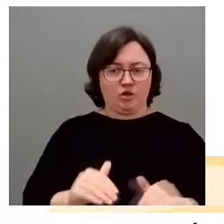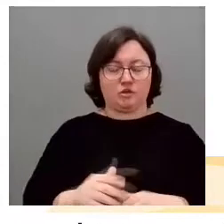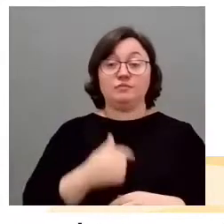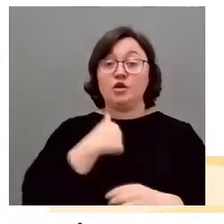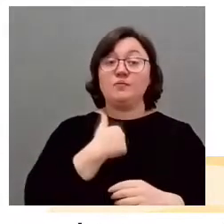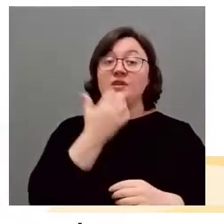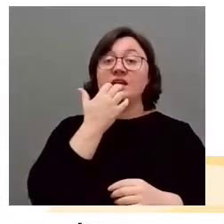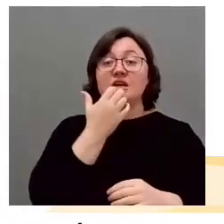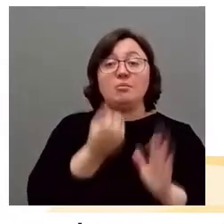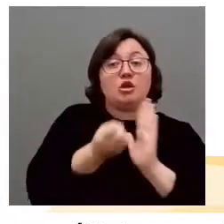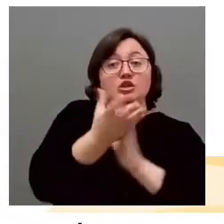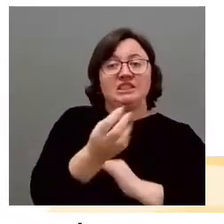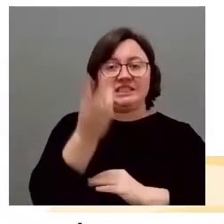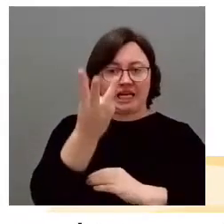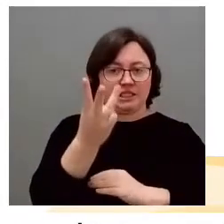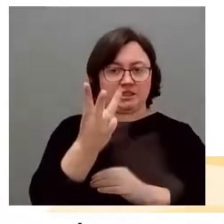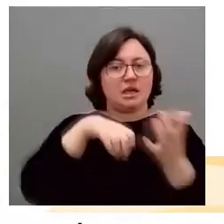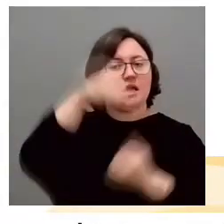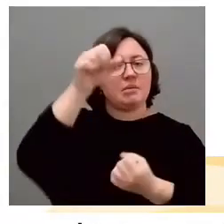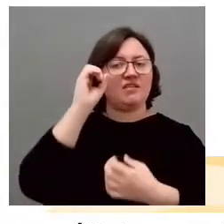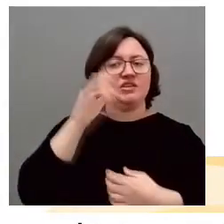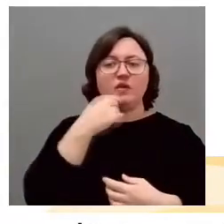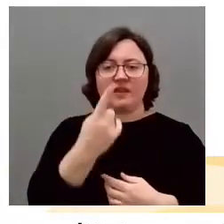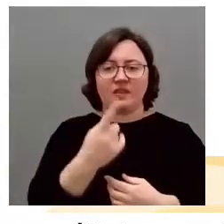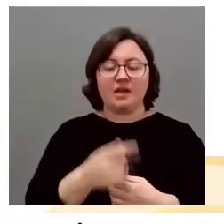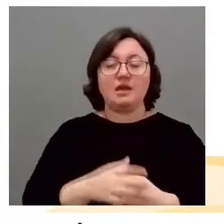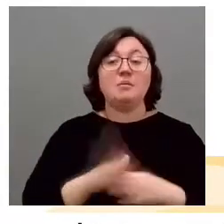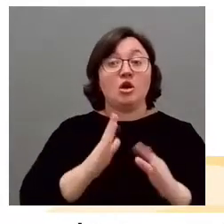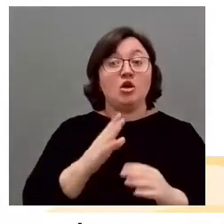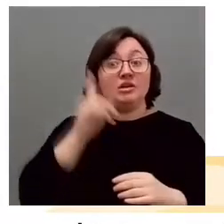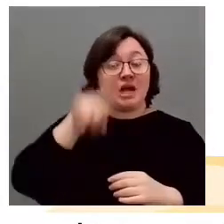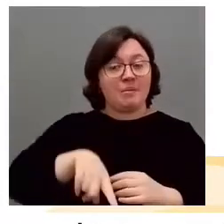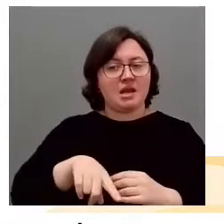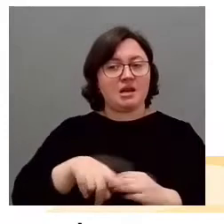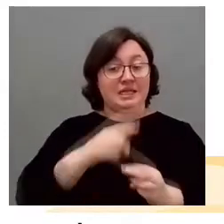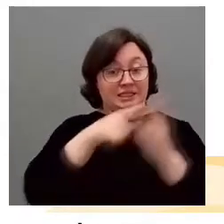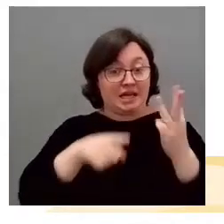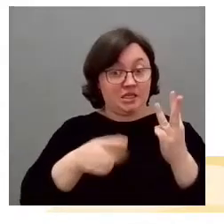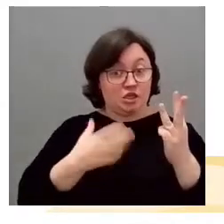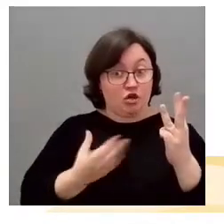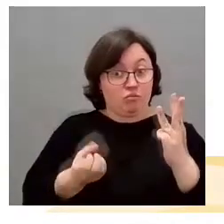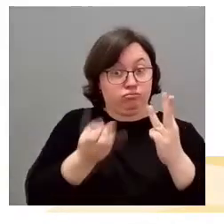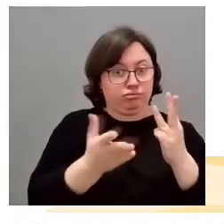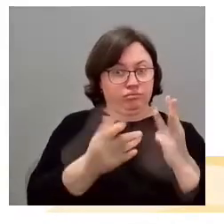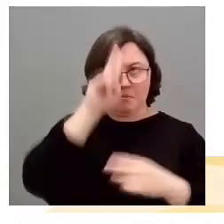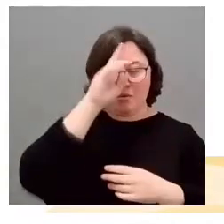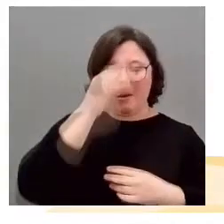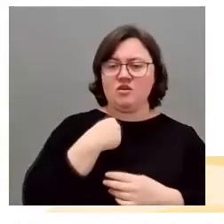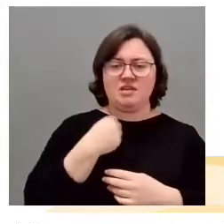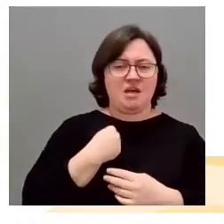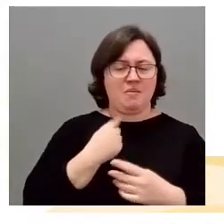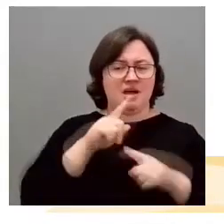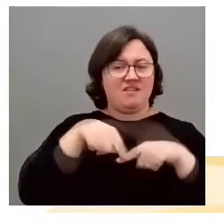ejemplos, algunas se han leído en el manifiesto, pero también estas tres que nos preocupan muchísimo a las